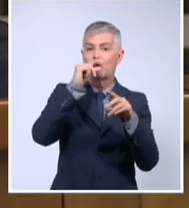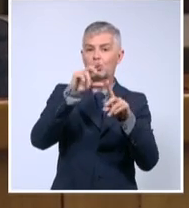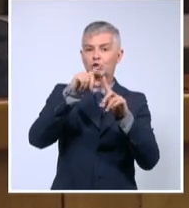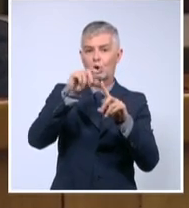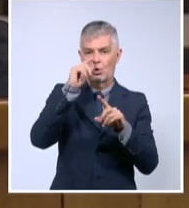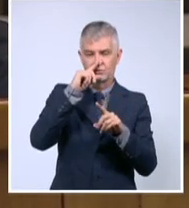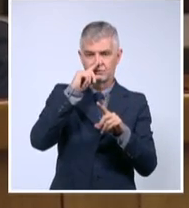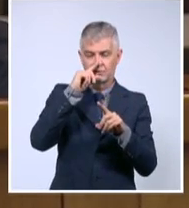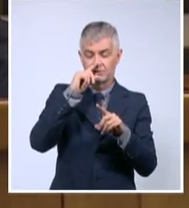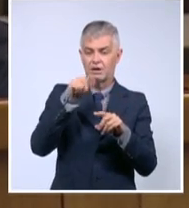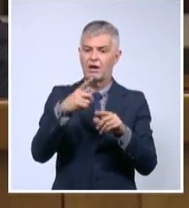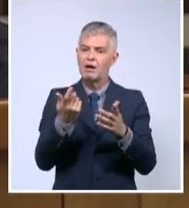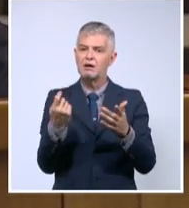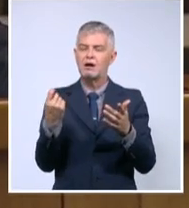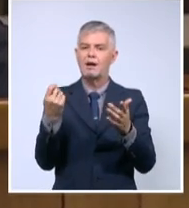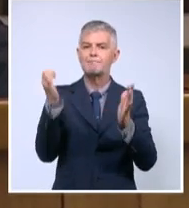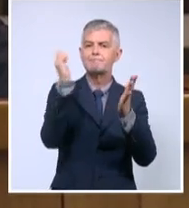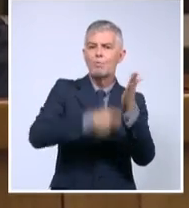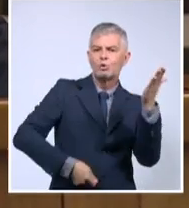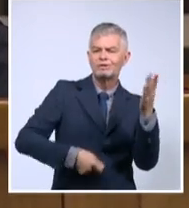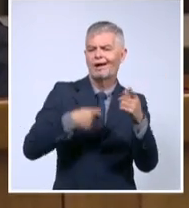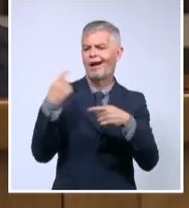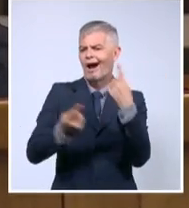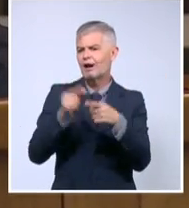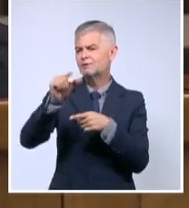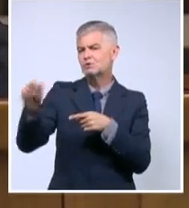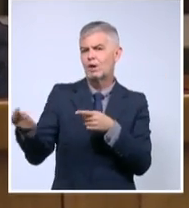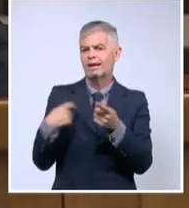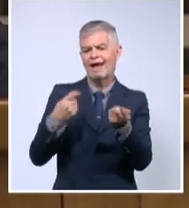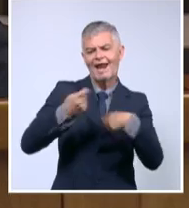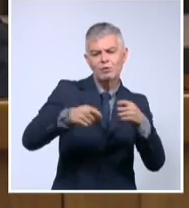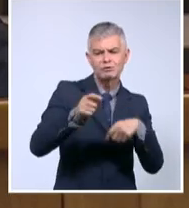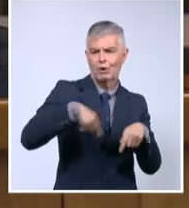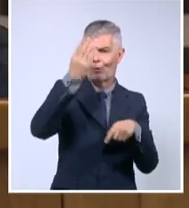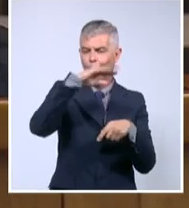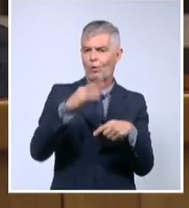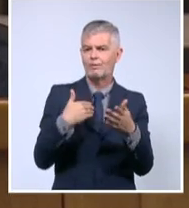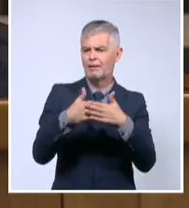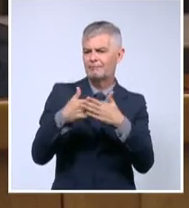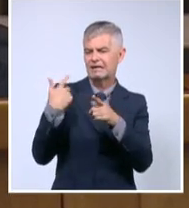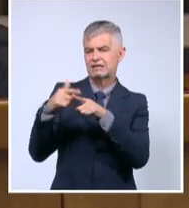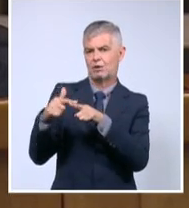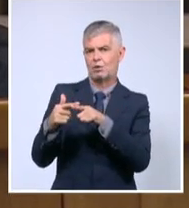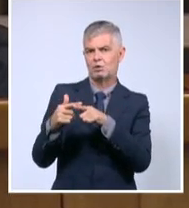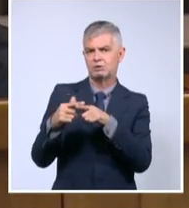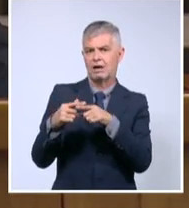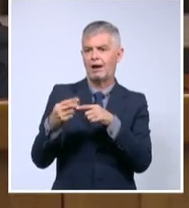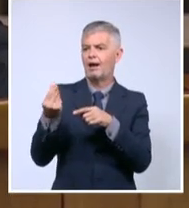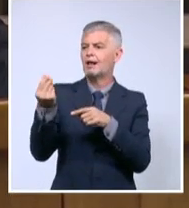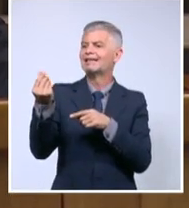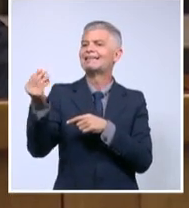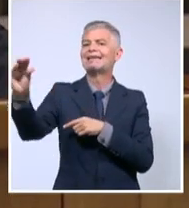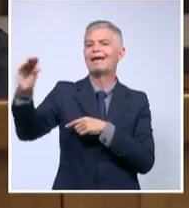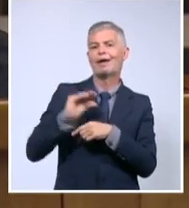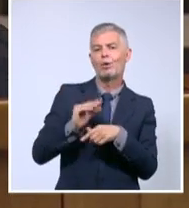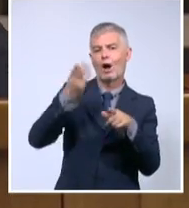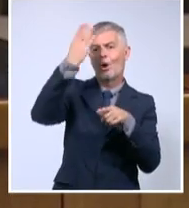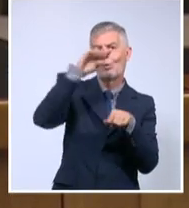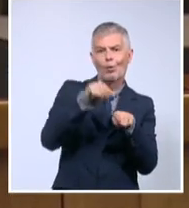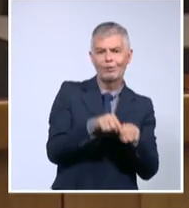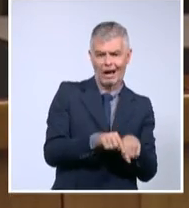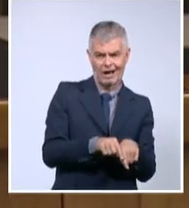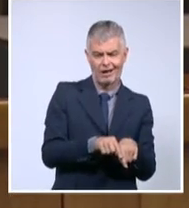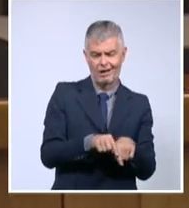quienes legítimamente comercian con Cuba o invierten aquí. El ataque a las remesas, la elaboración de listas caprichosas para